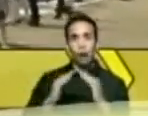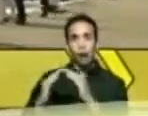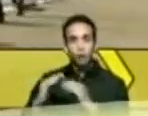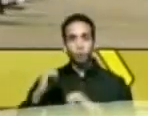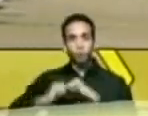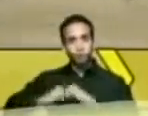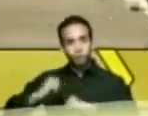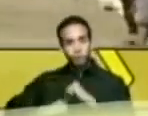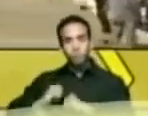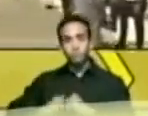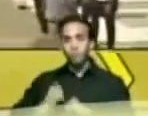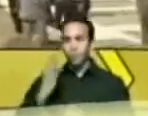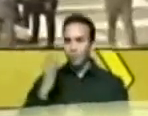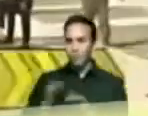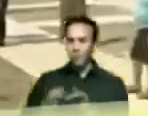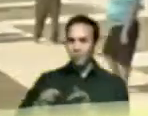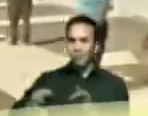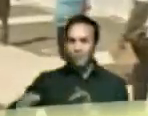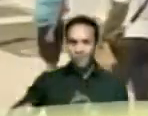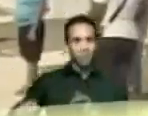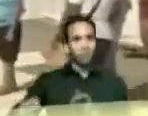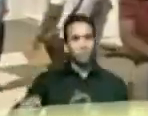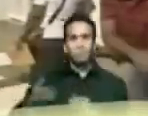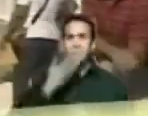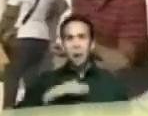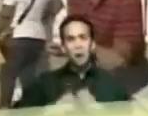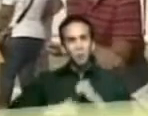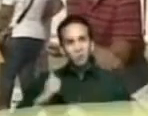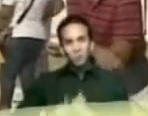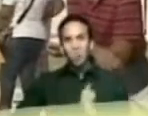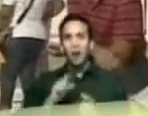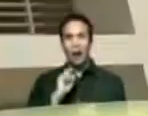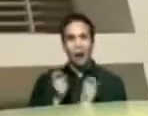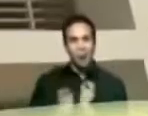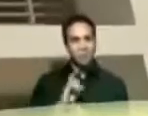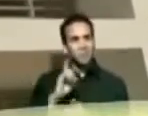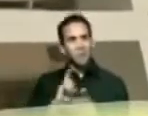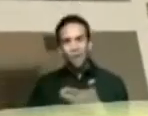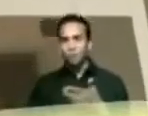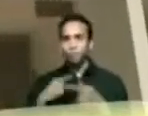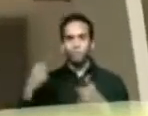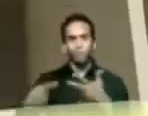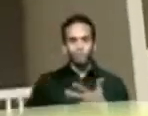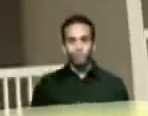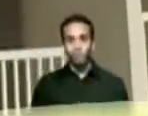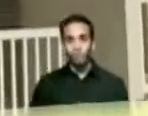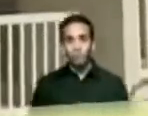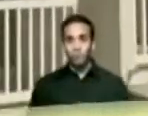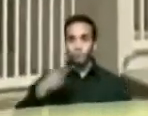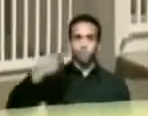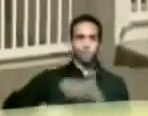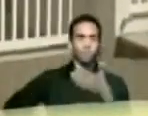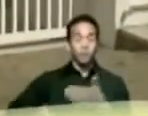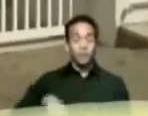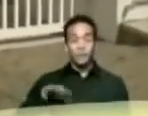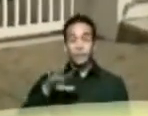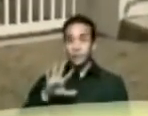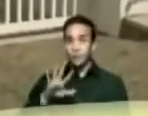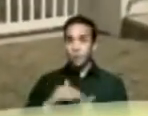atraso se debió a irregularidades en la construcción, cambios de órdenes y mal diseño. El sobregiro resultó en